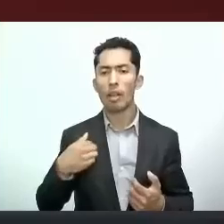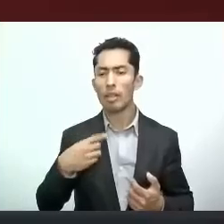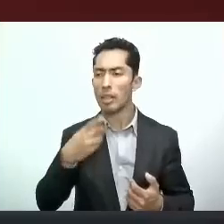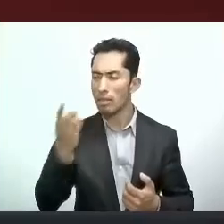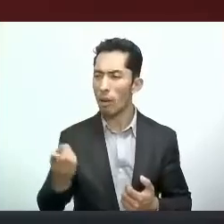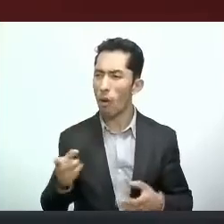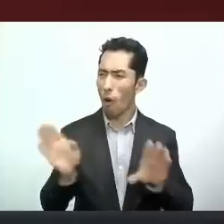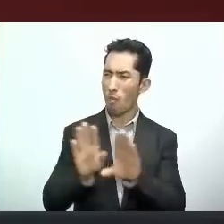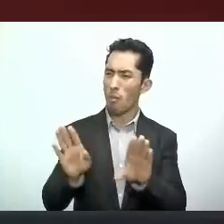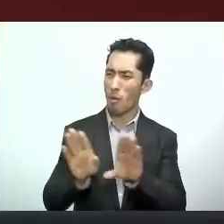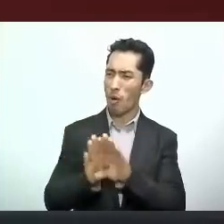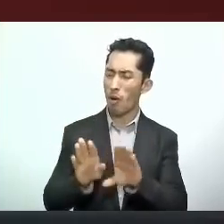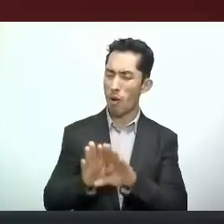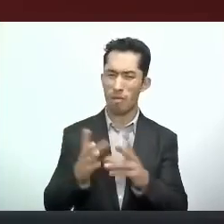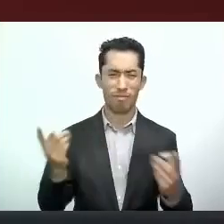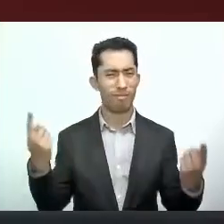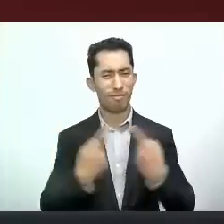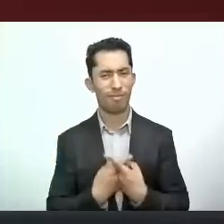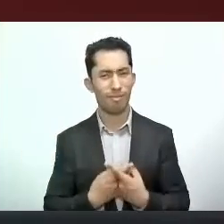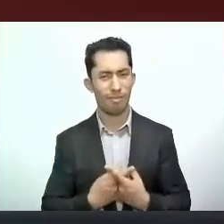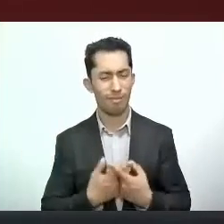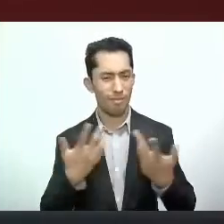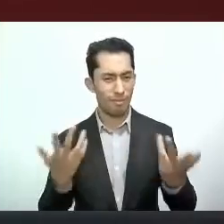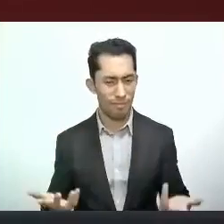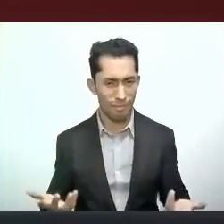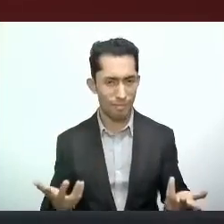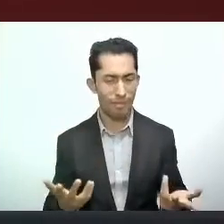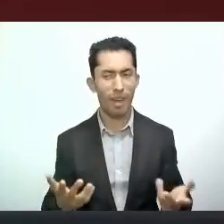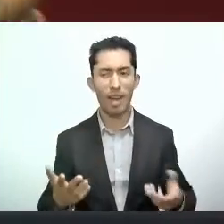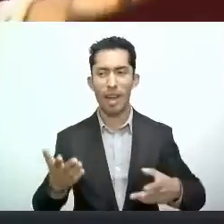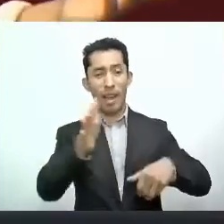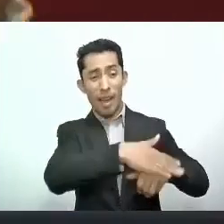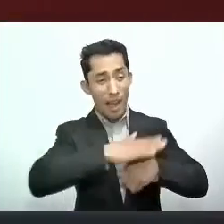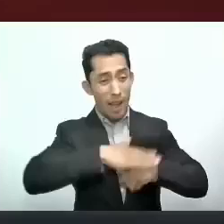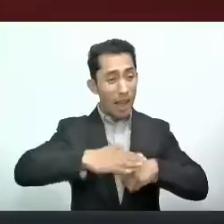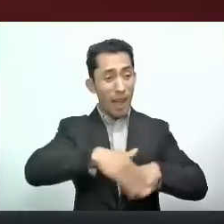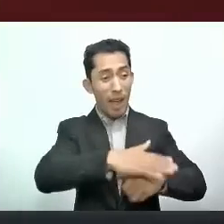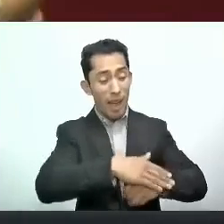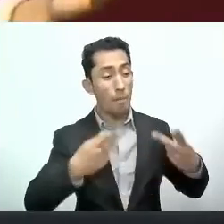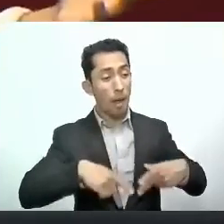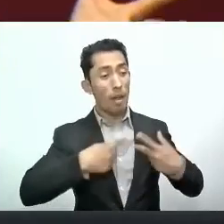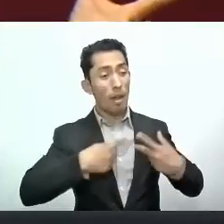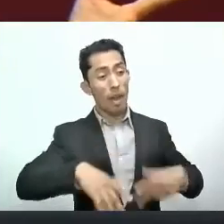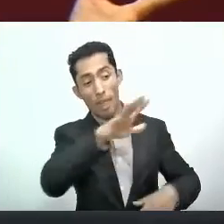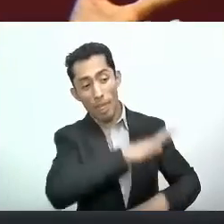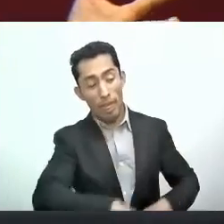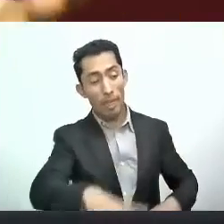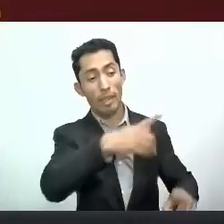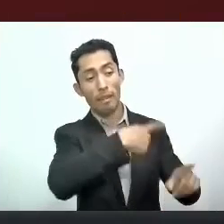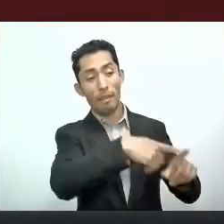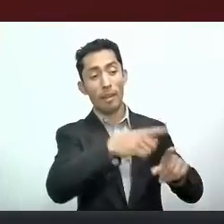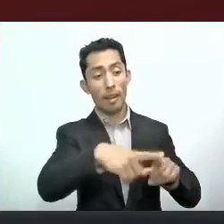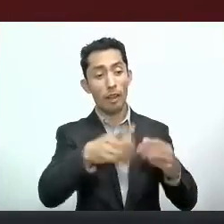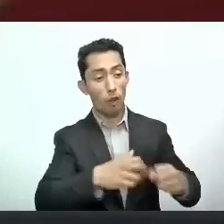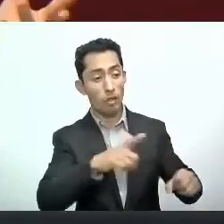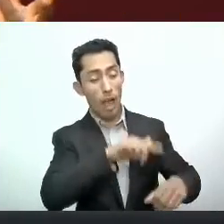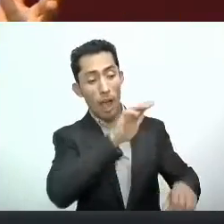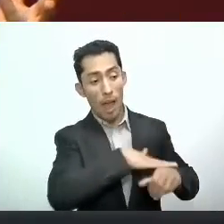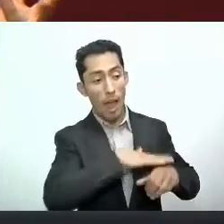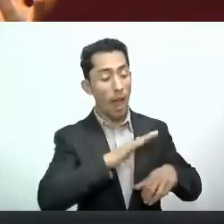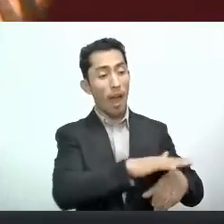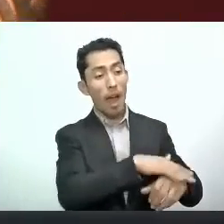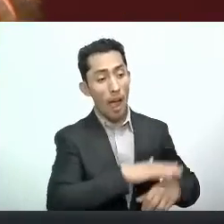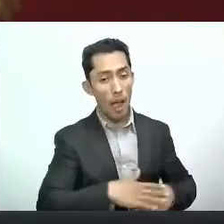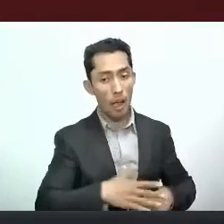sea, ¿cómo convocamos a la sociedad y a la diversidad social desde el lugar en donde